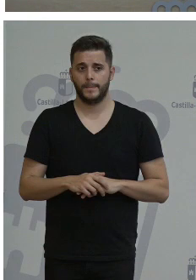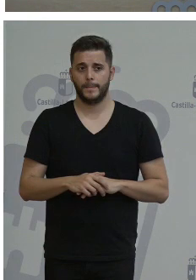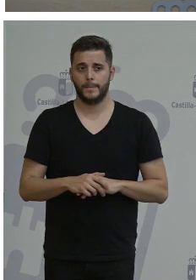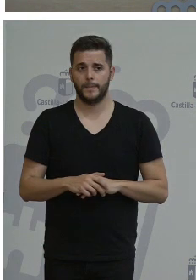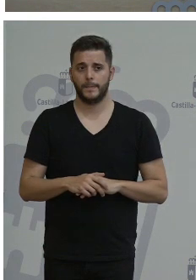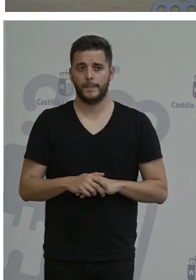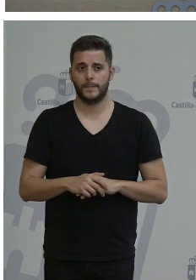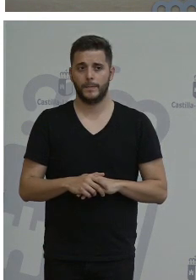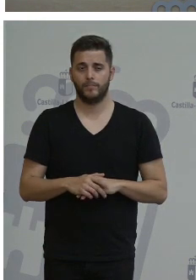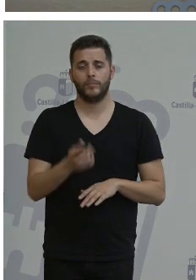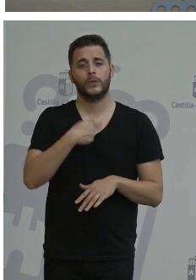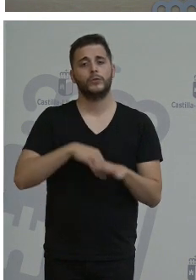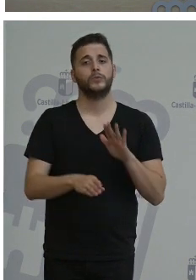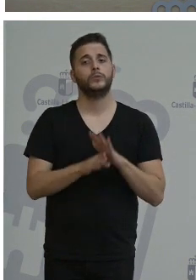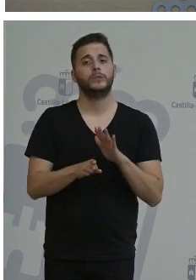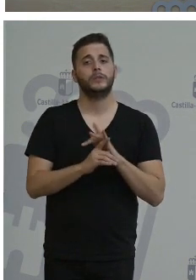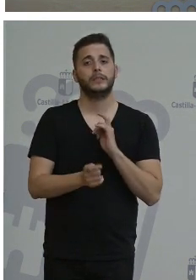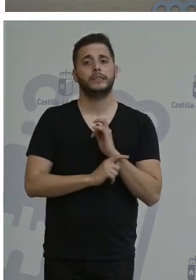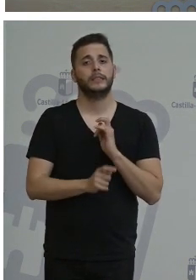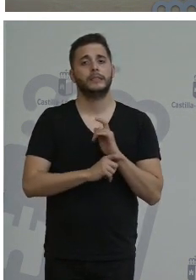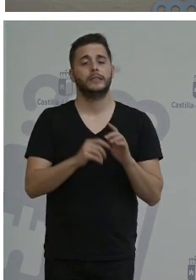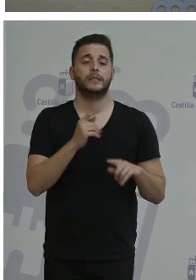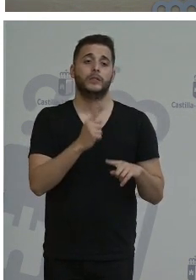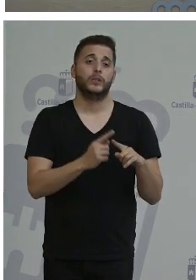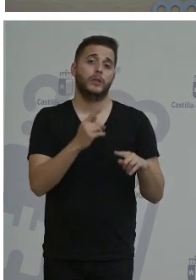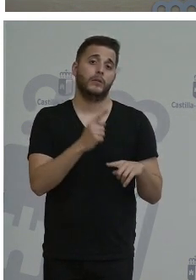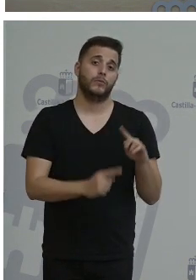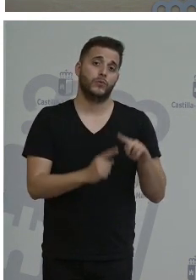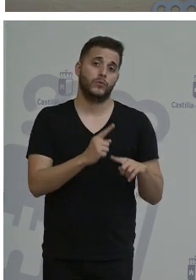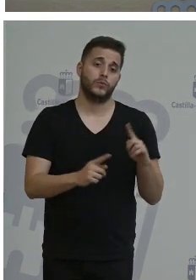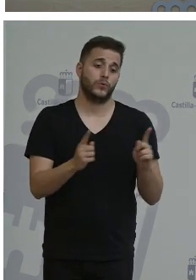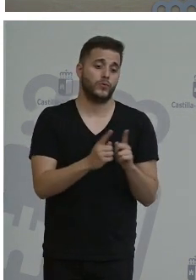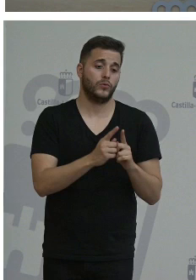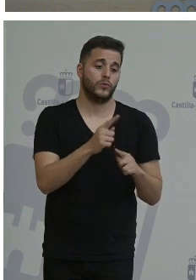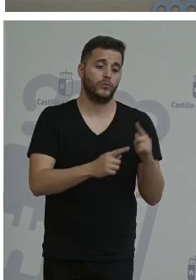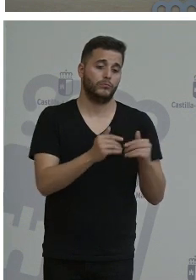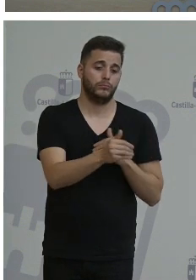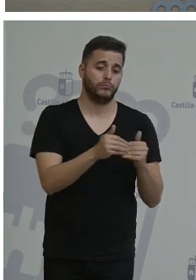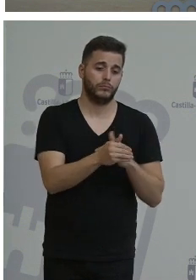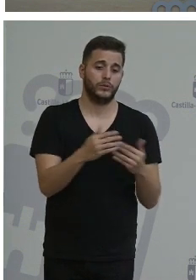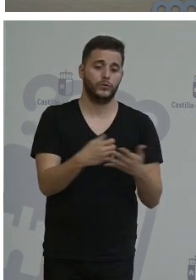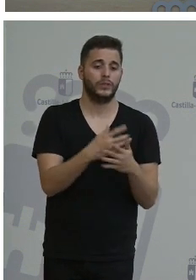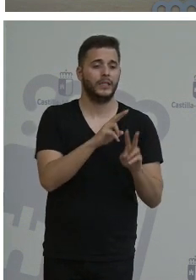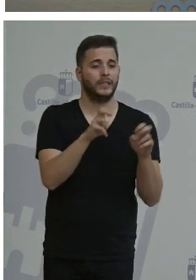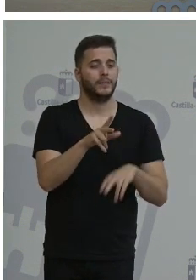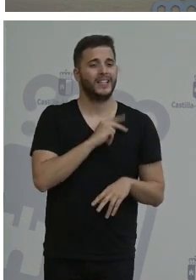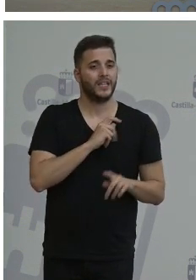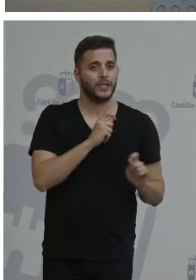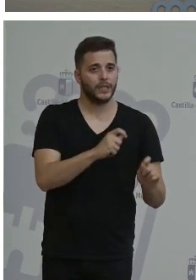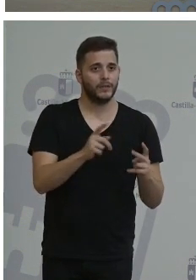Seguimos un poco con las estrategias a corto y medio plazo, todo el tema que tiene que ver con los incentivos, con temas económicos.